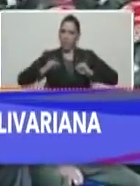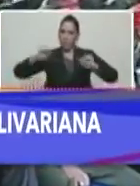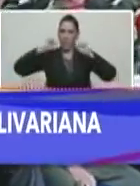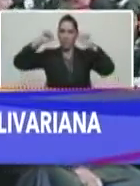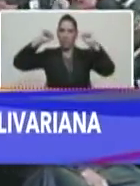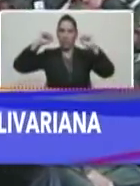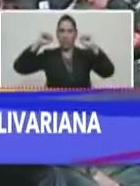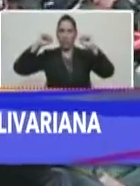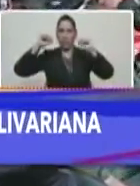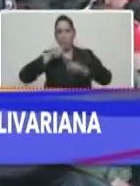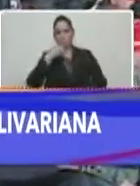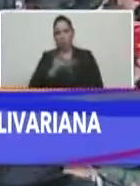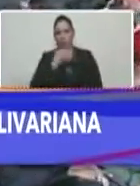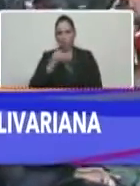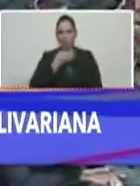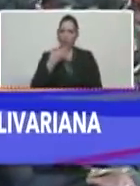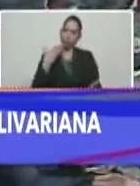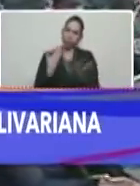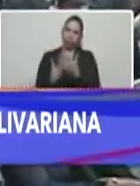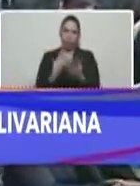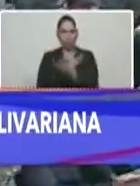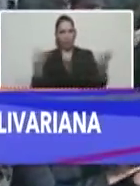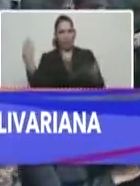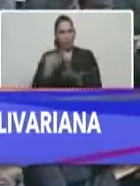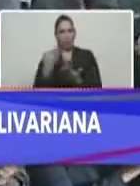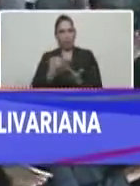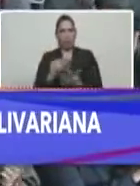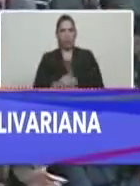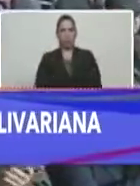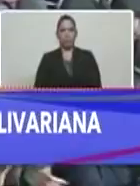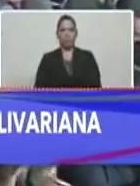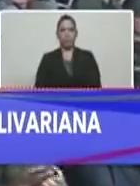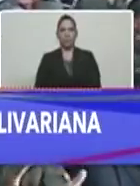venceremos! Muy buenas tardes, agradecidos siempre, compatriotas.